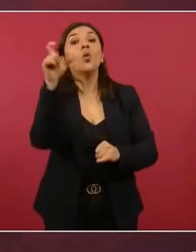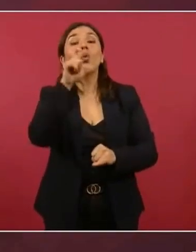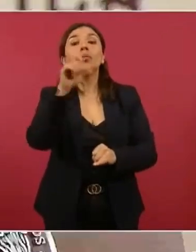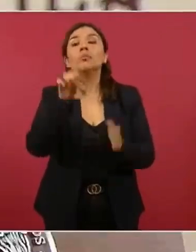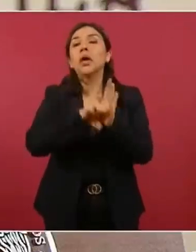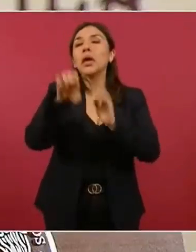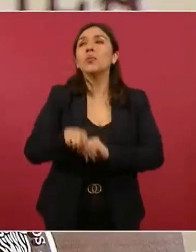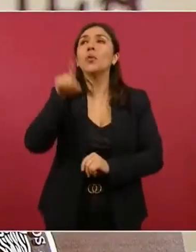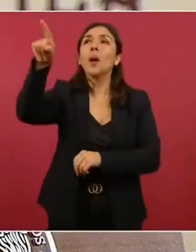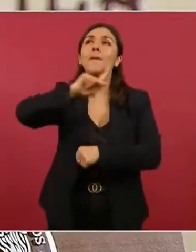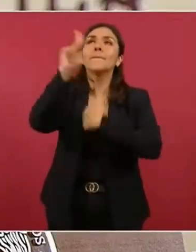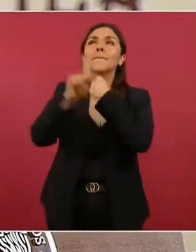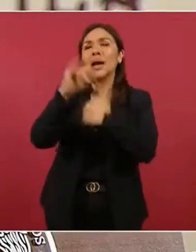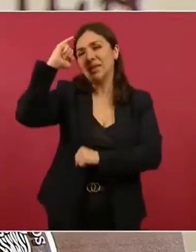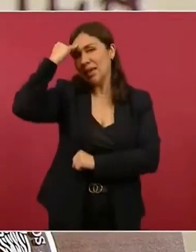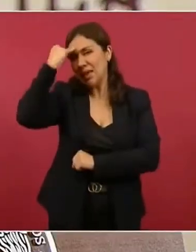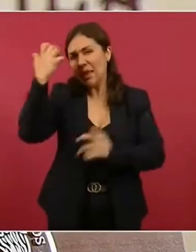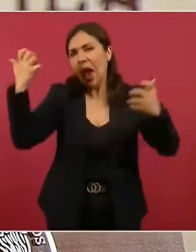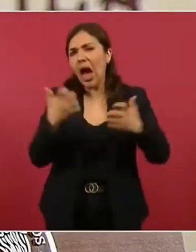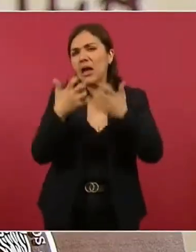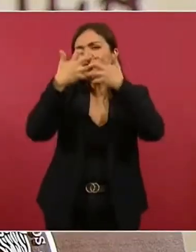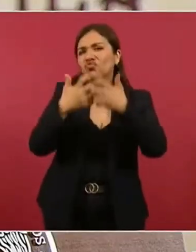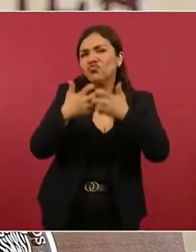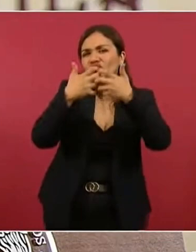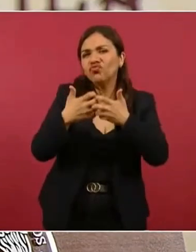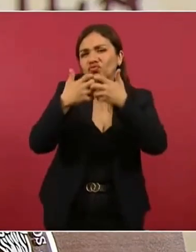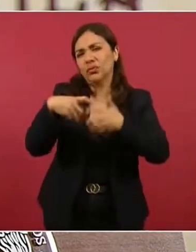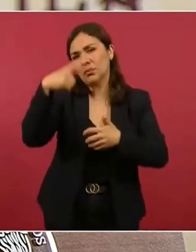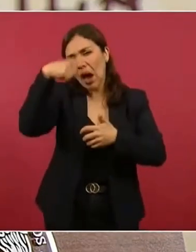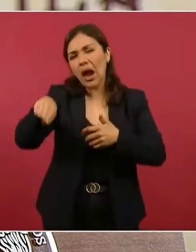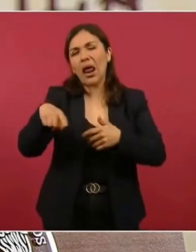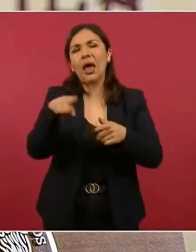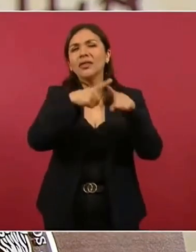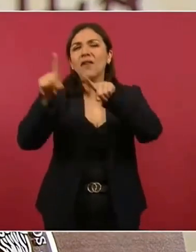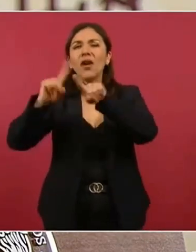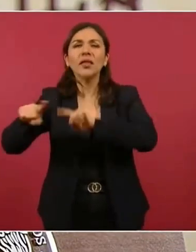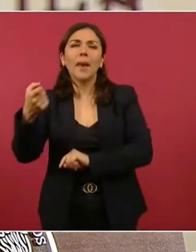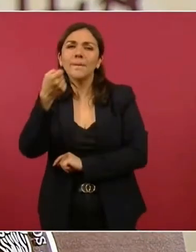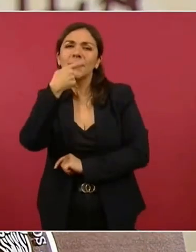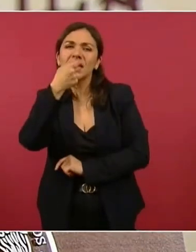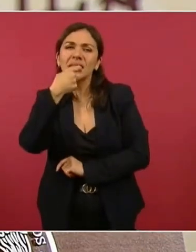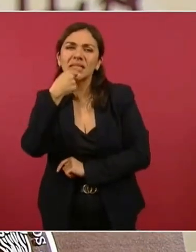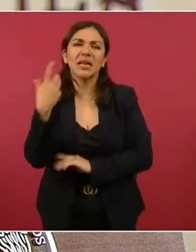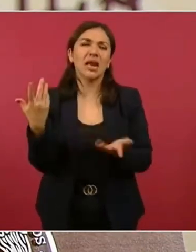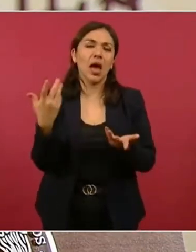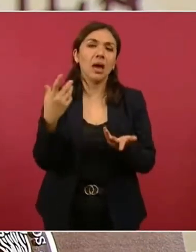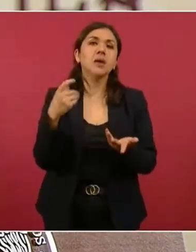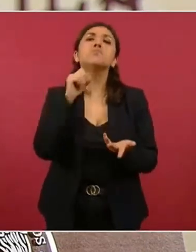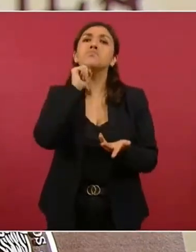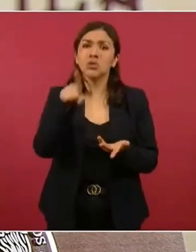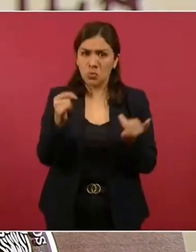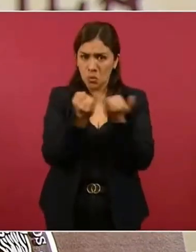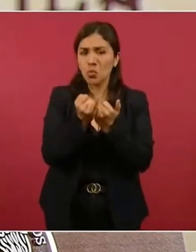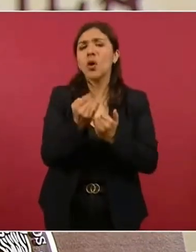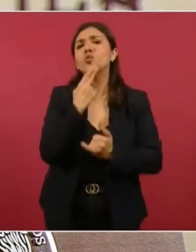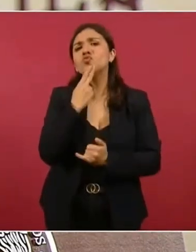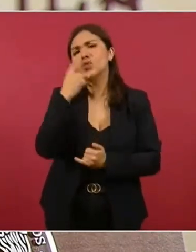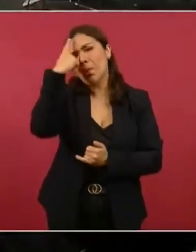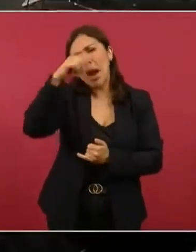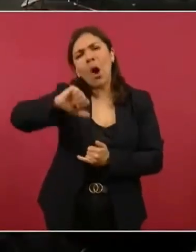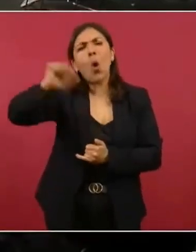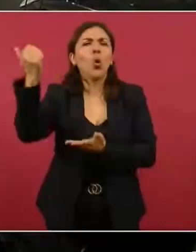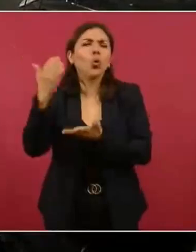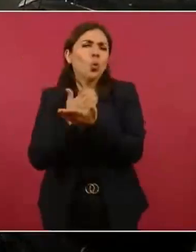ejemplo en la India, de precursores de medicamentos que también pueden ser usados con otros